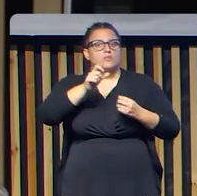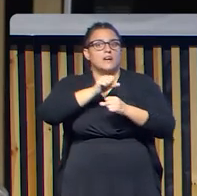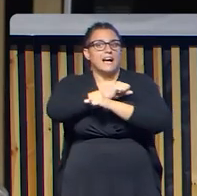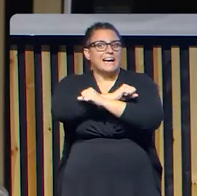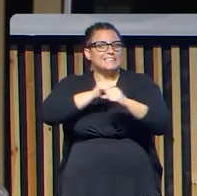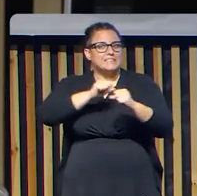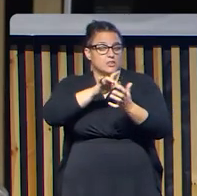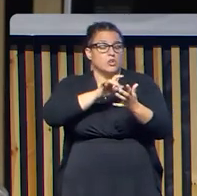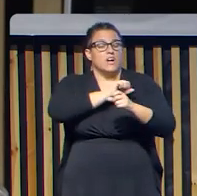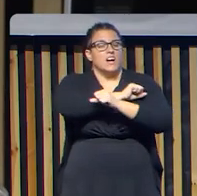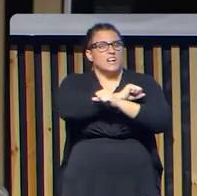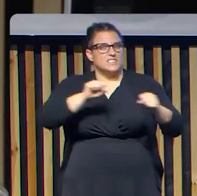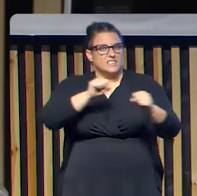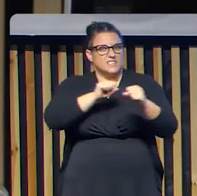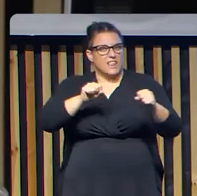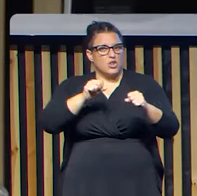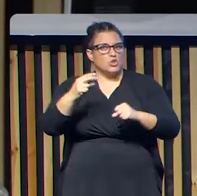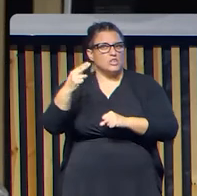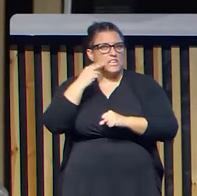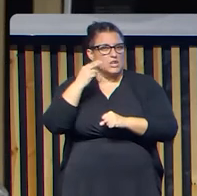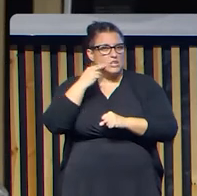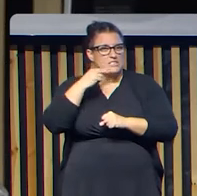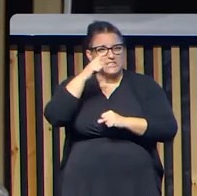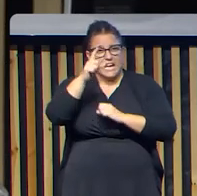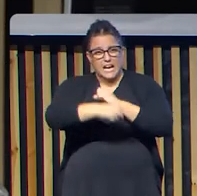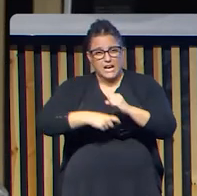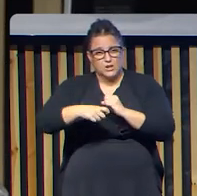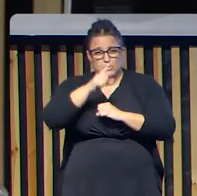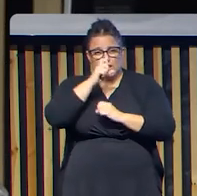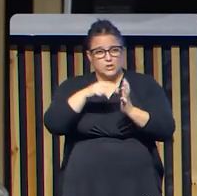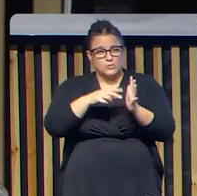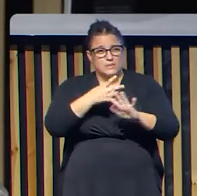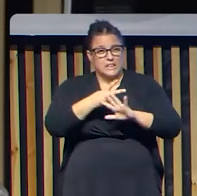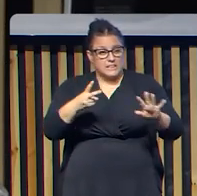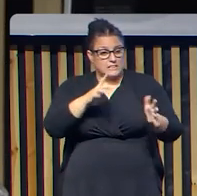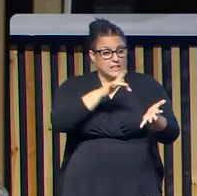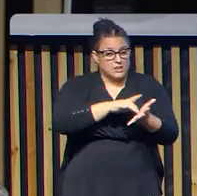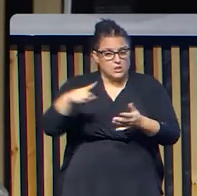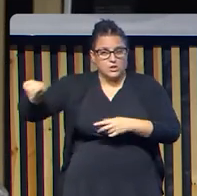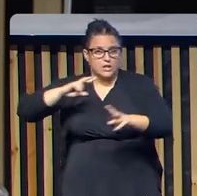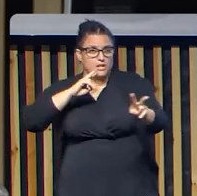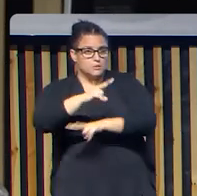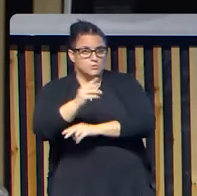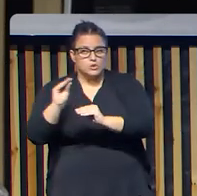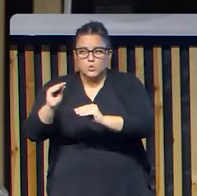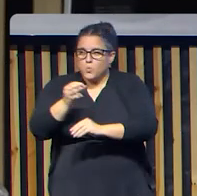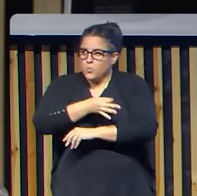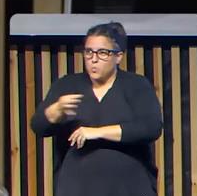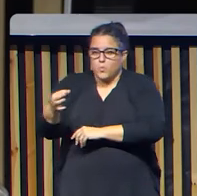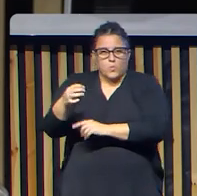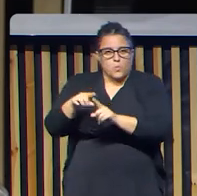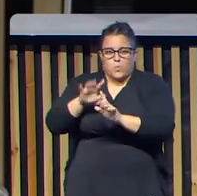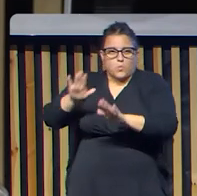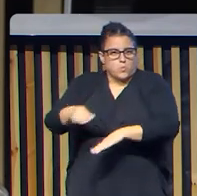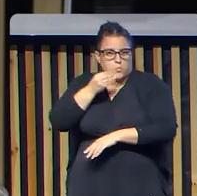terrorista que tuvimos en Barcelona en agosto de 2017 en ese momento la cuenta de Twitter de mossos d'esquadra